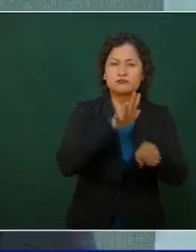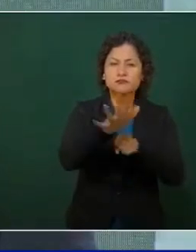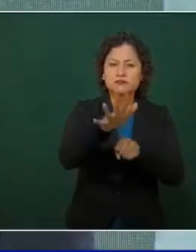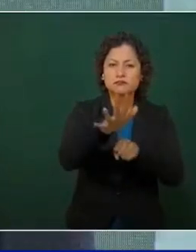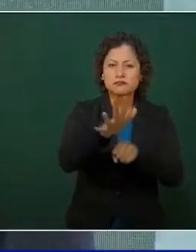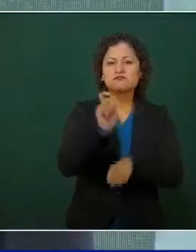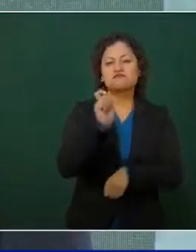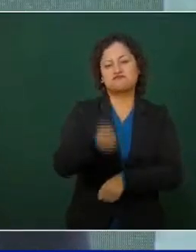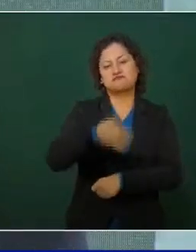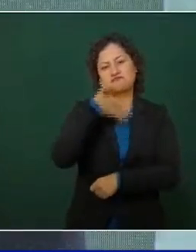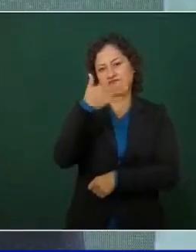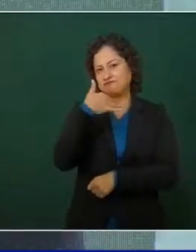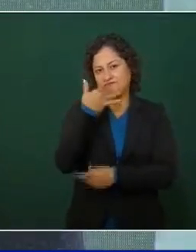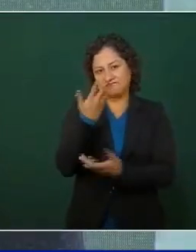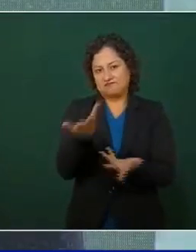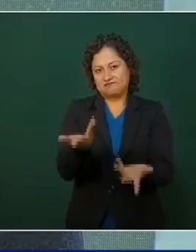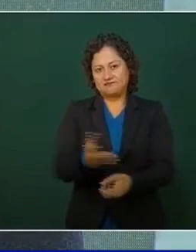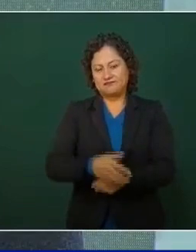es la corrupción.